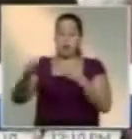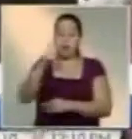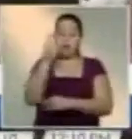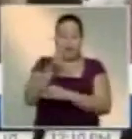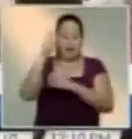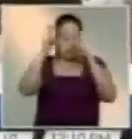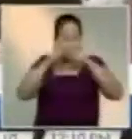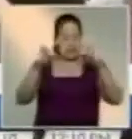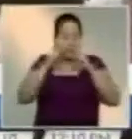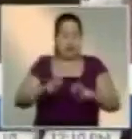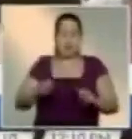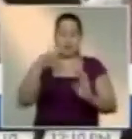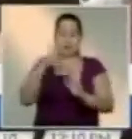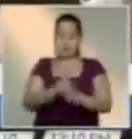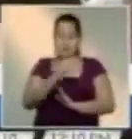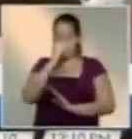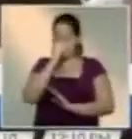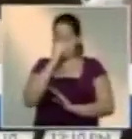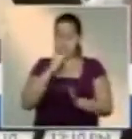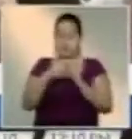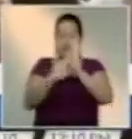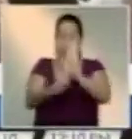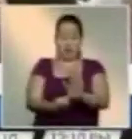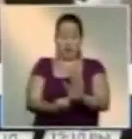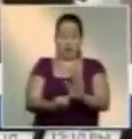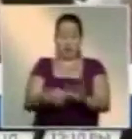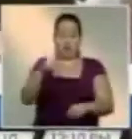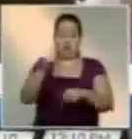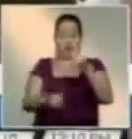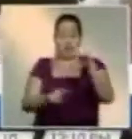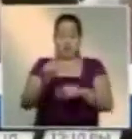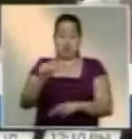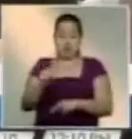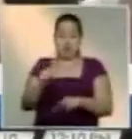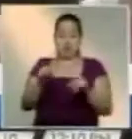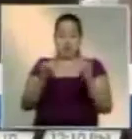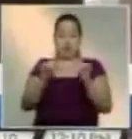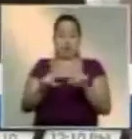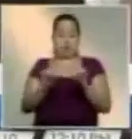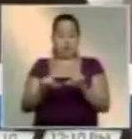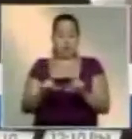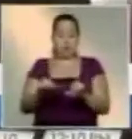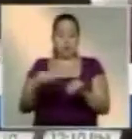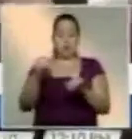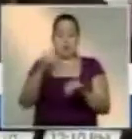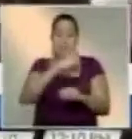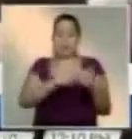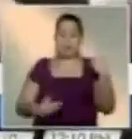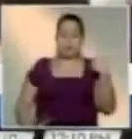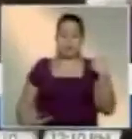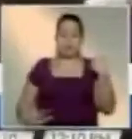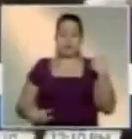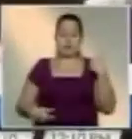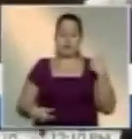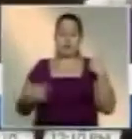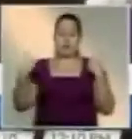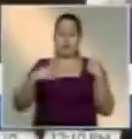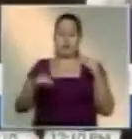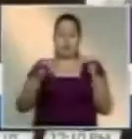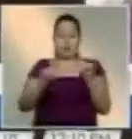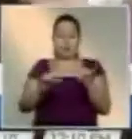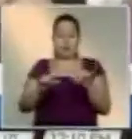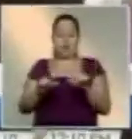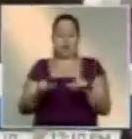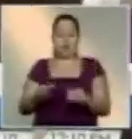caso. Le hemos traído un informe directamente a la presidenta del Tribunal Supremo y ella tiene en este momento en sus